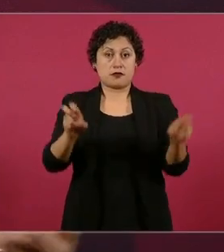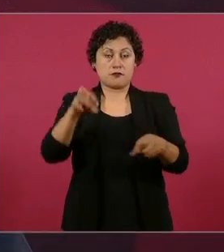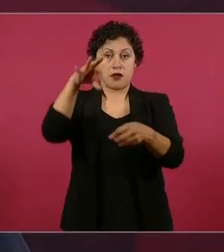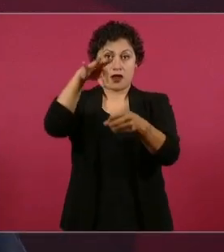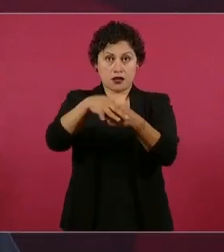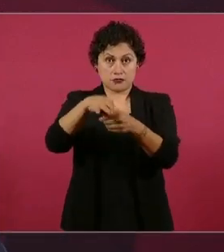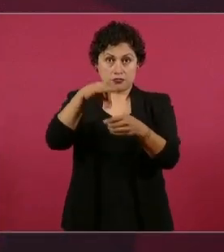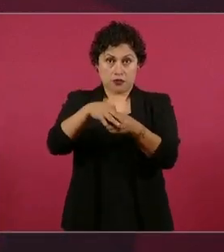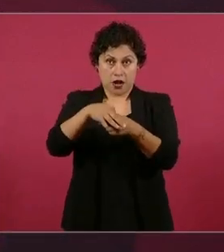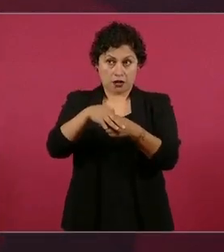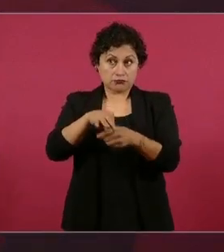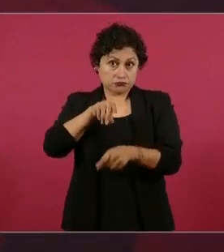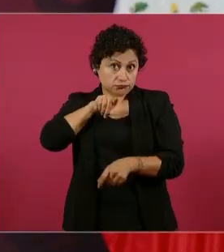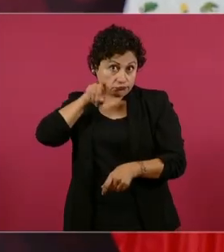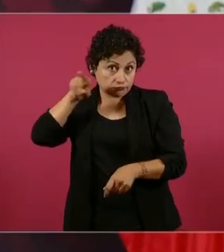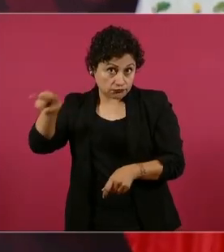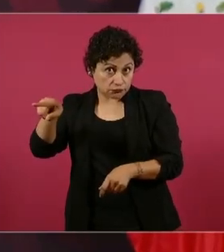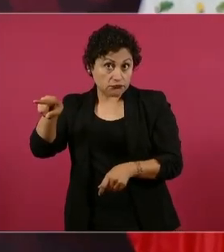a conocer